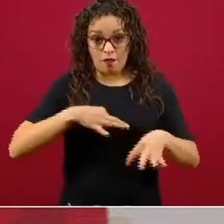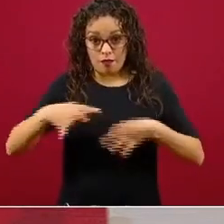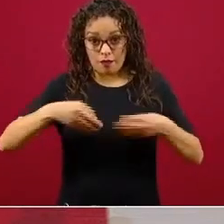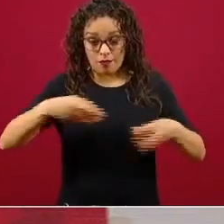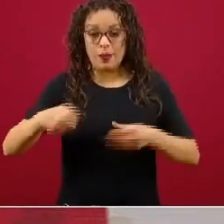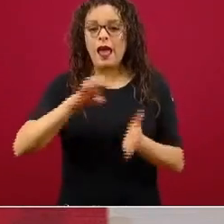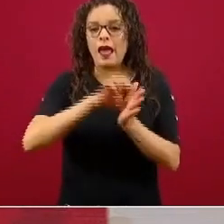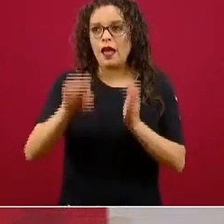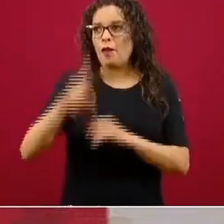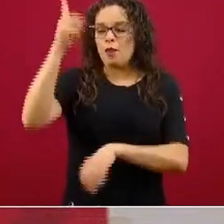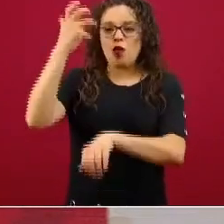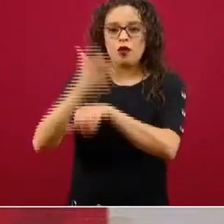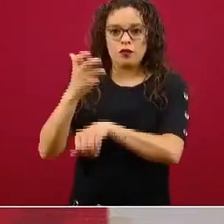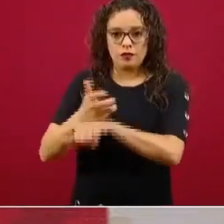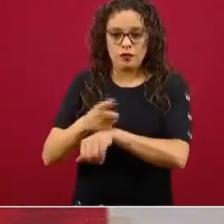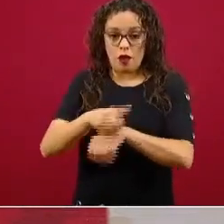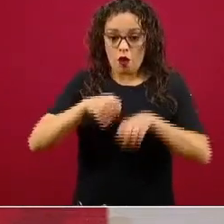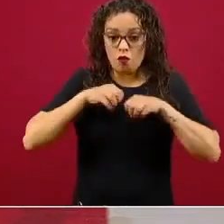sus informes semanales,